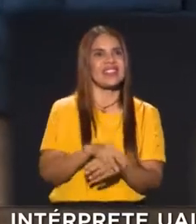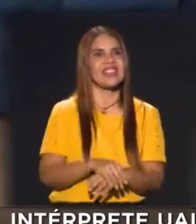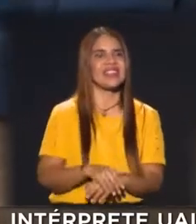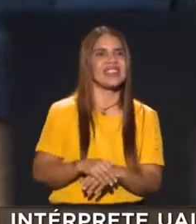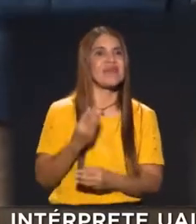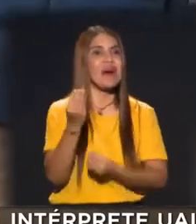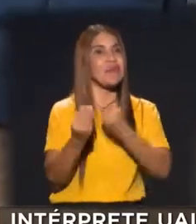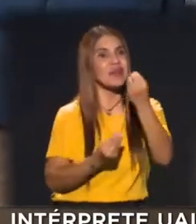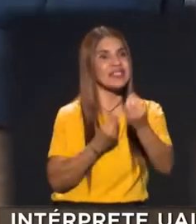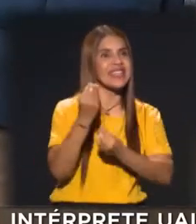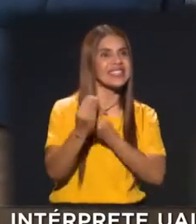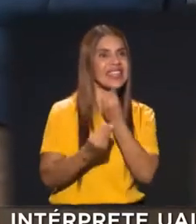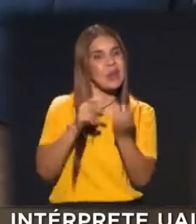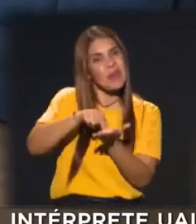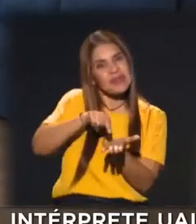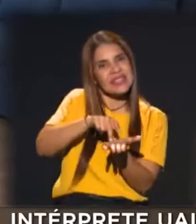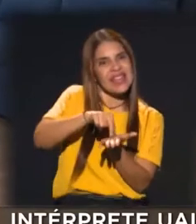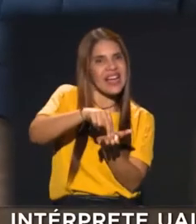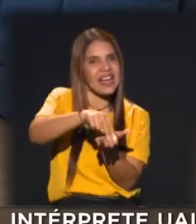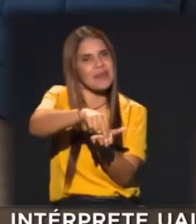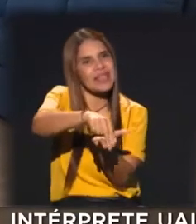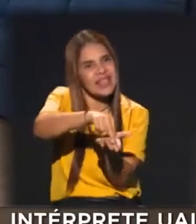tres. Vamos a hacerlo. Vamos a caminar.